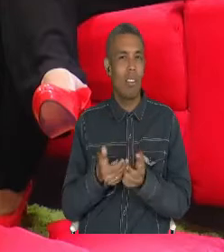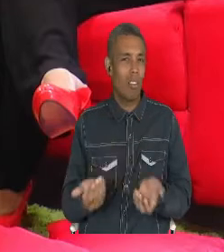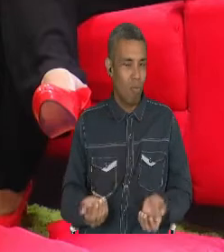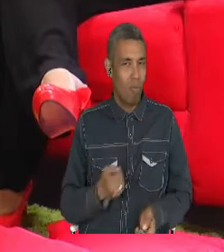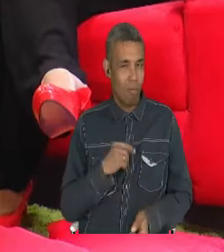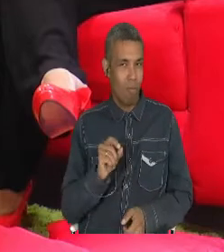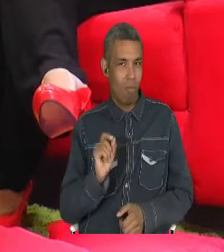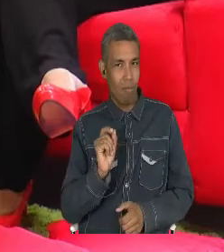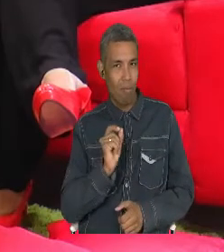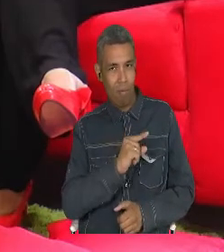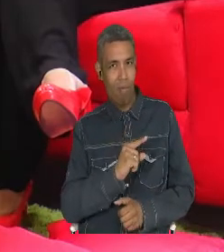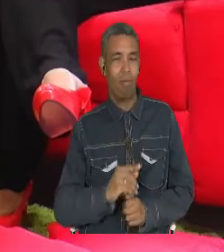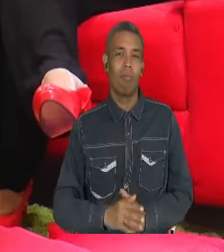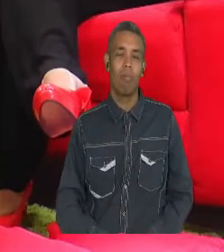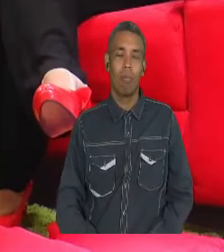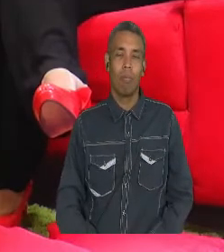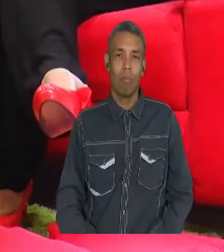Sandra Montañez